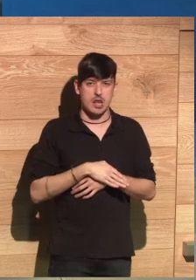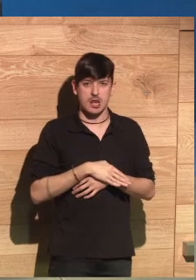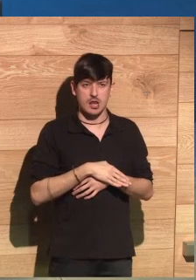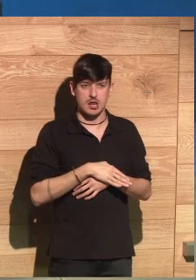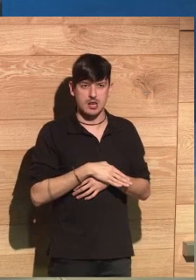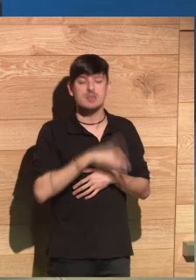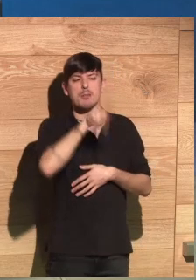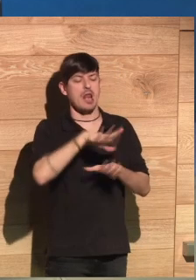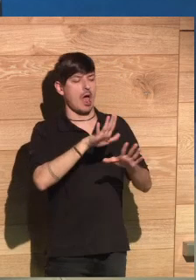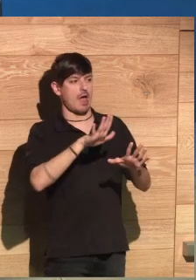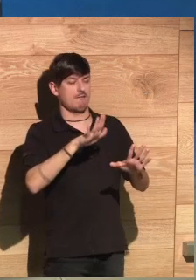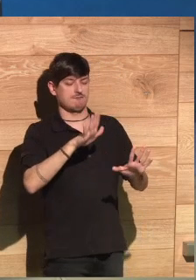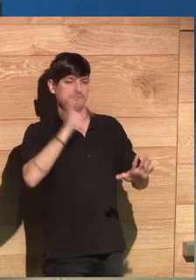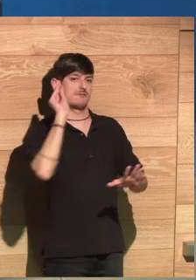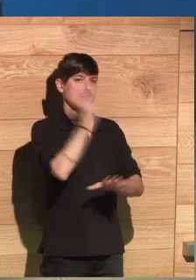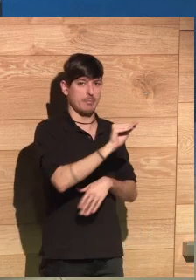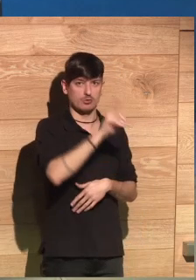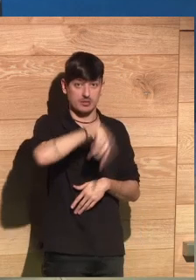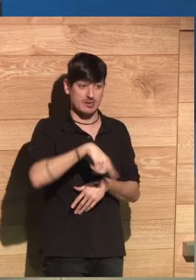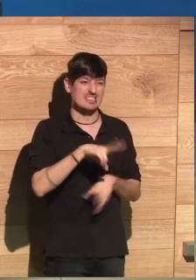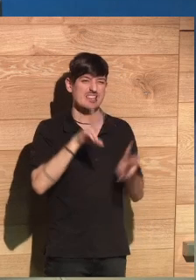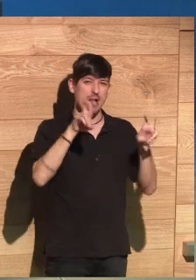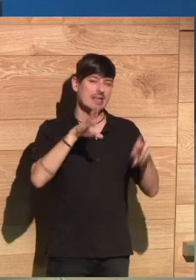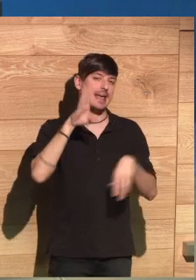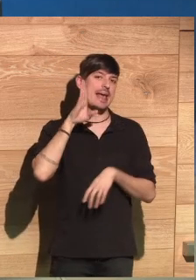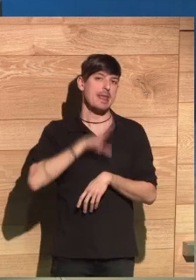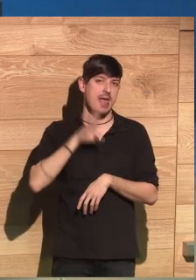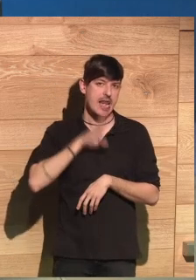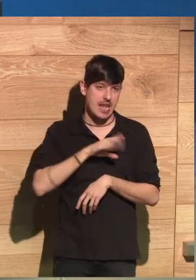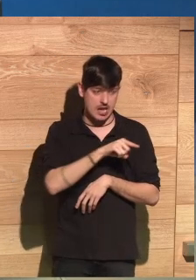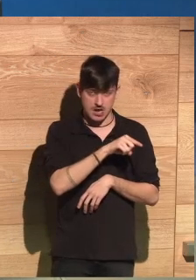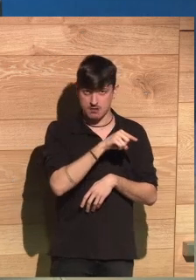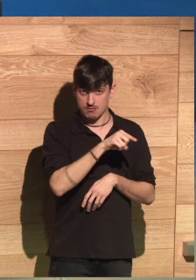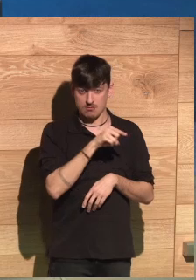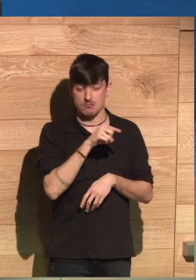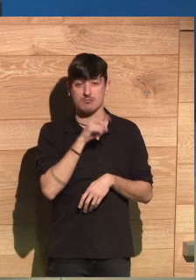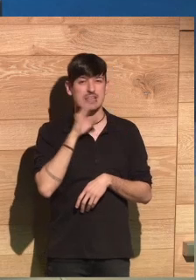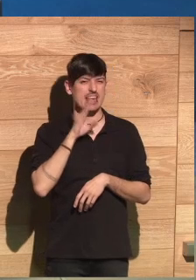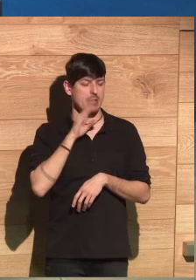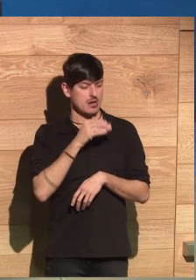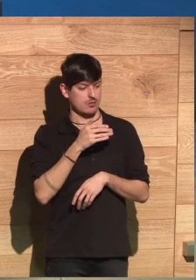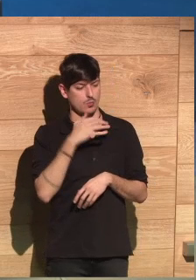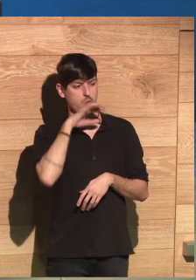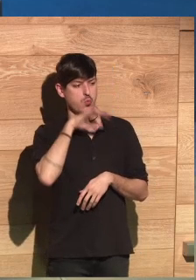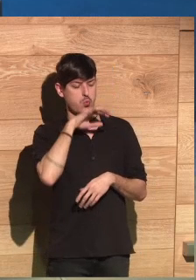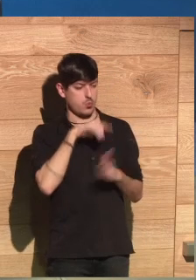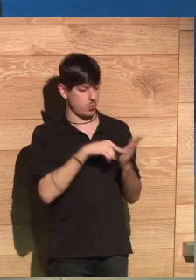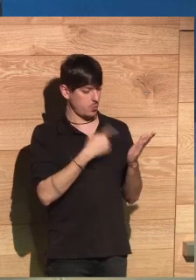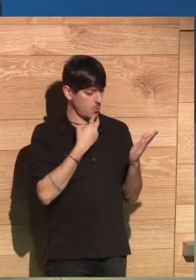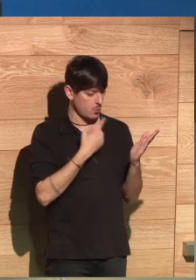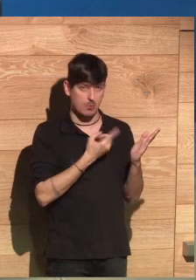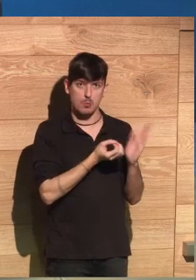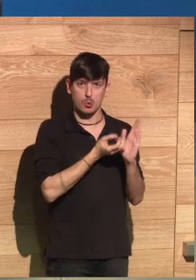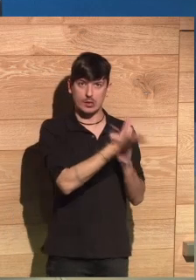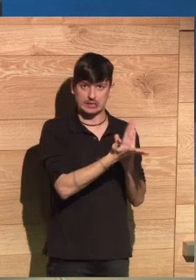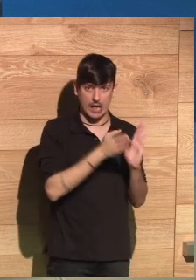también sobre eso te quería hacer una pregunta, ¿no? Ahí el crimen está planteado de una manera muy curiosa. Siempre